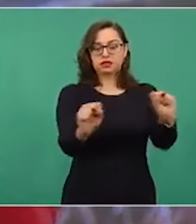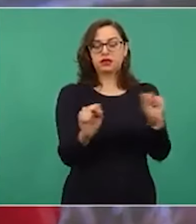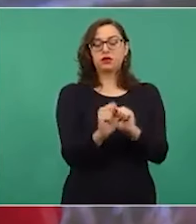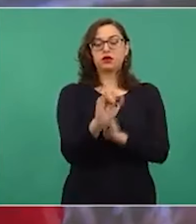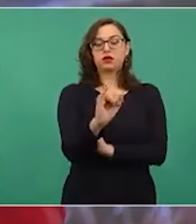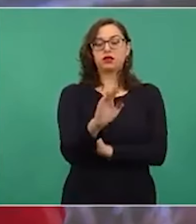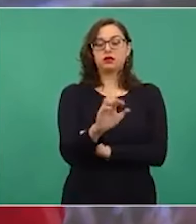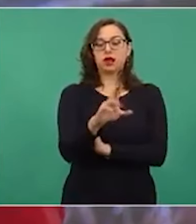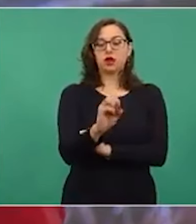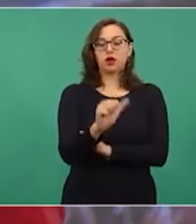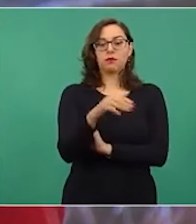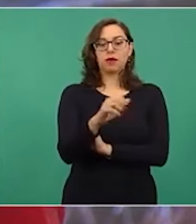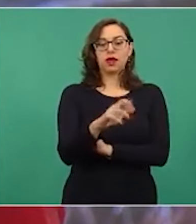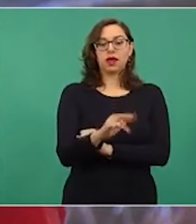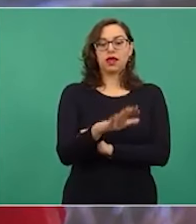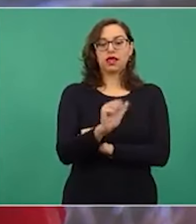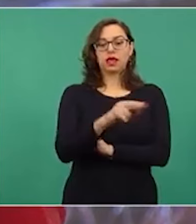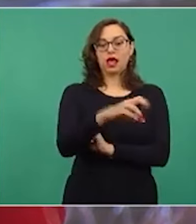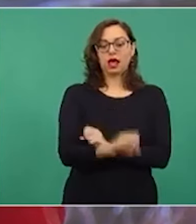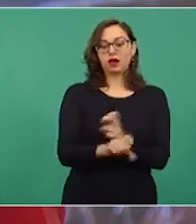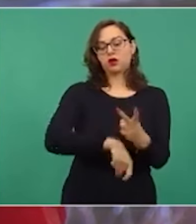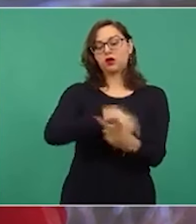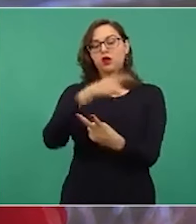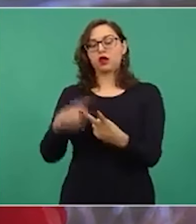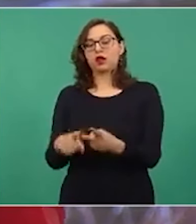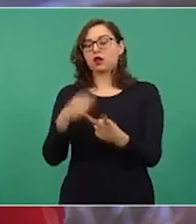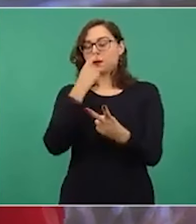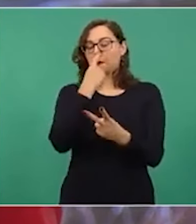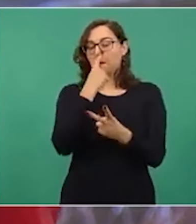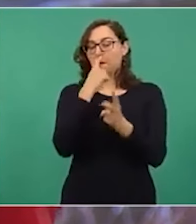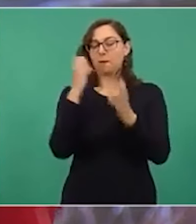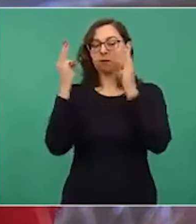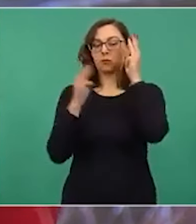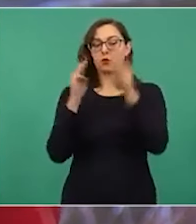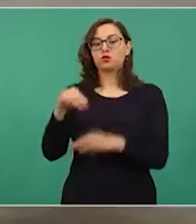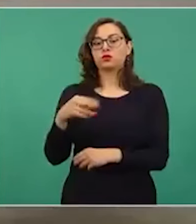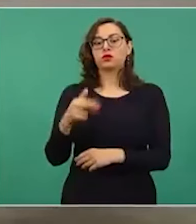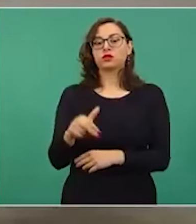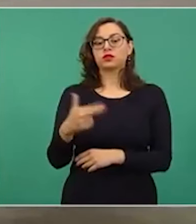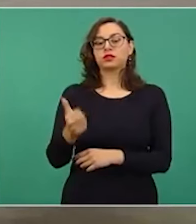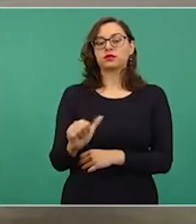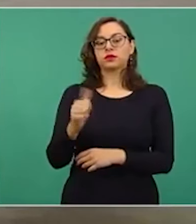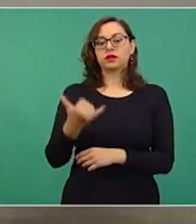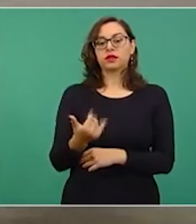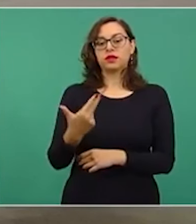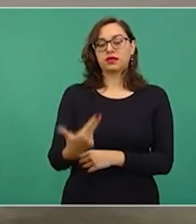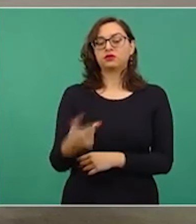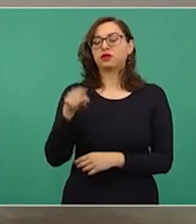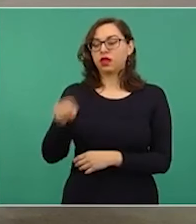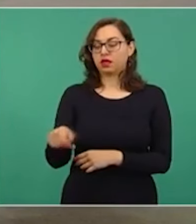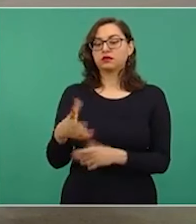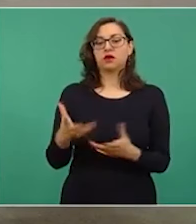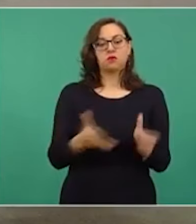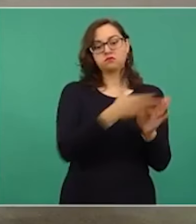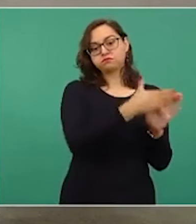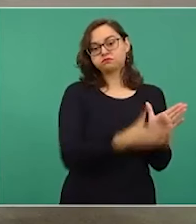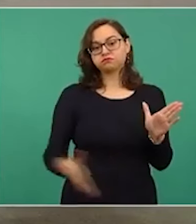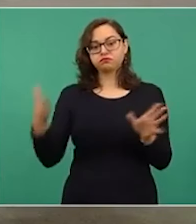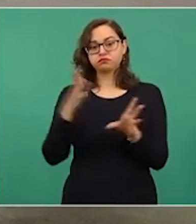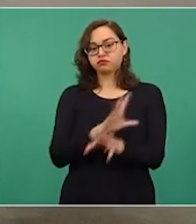Iberoamericano, y en el Museo Nacional de Antropología. Se representa todo México, desde el periodo preclásico hasta el siglo